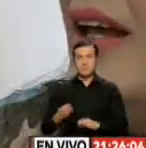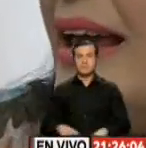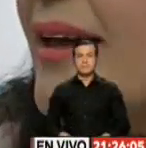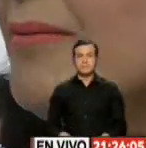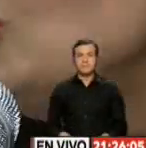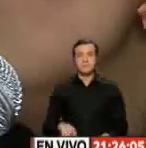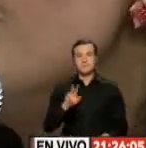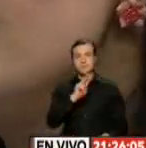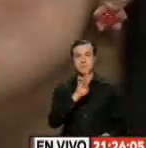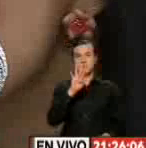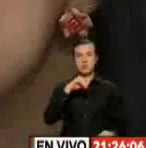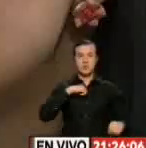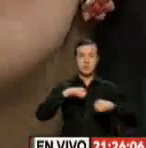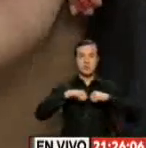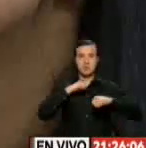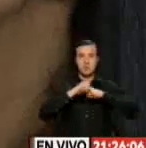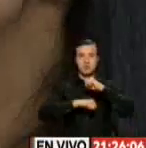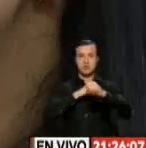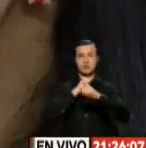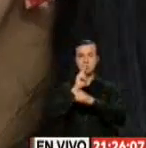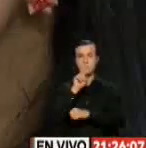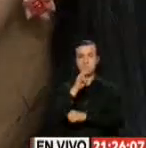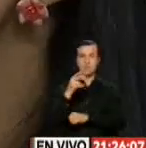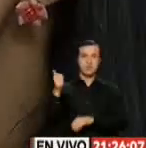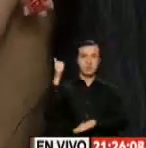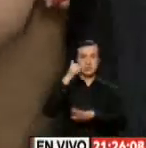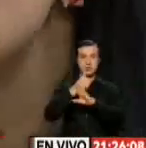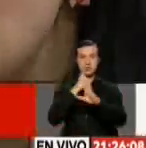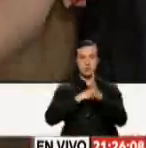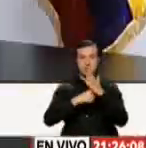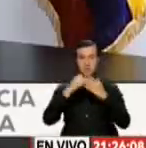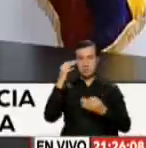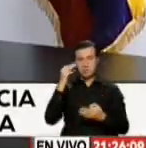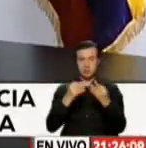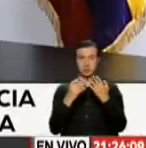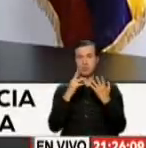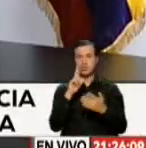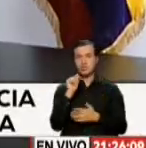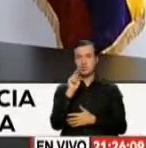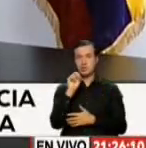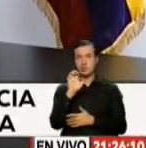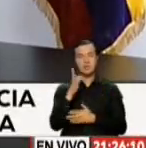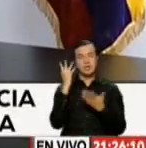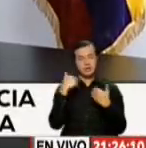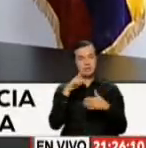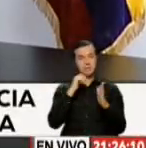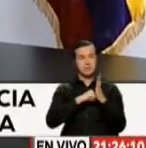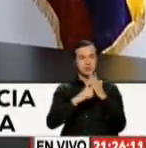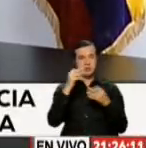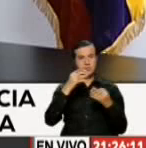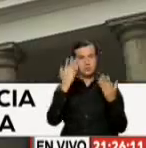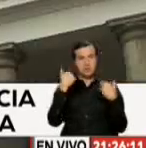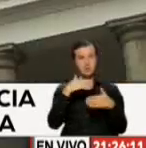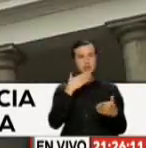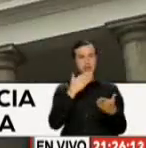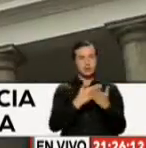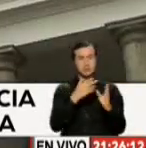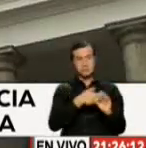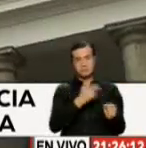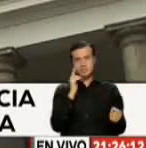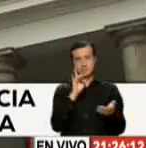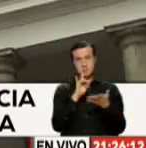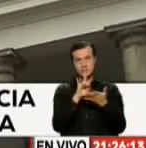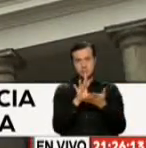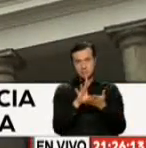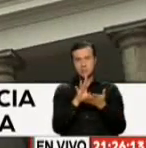Estuvo desde el 24 de mayo del 2017 al frente de esta cartera de Estado. Rosana Alvarado se despidió del Ministerio de Justicia, que se suprimirá